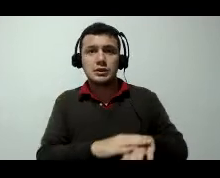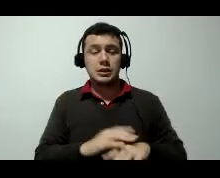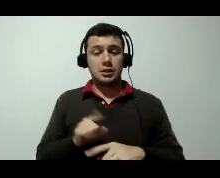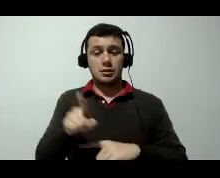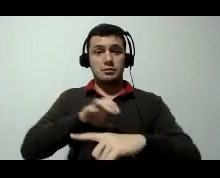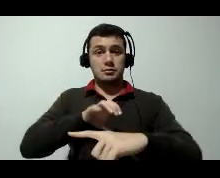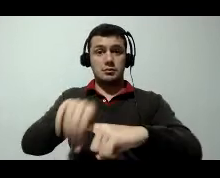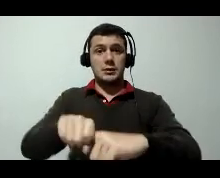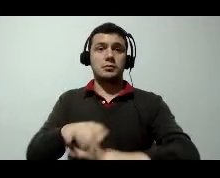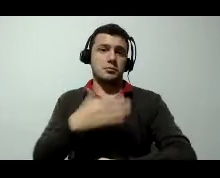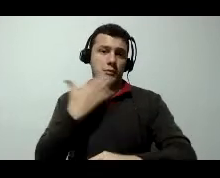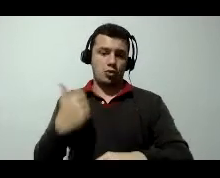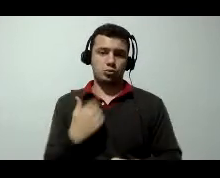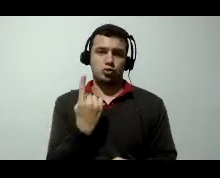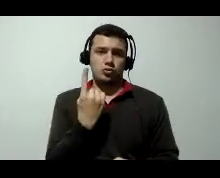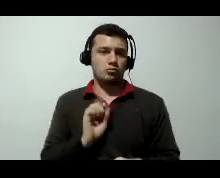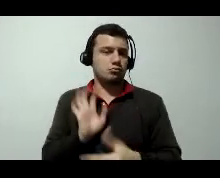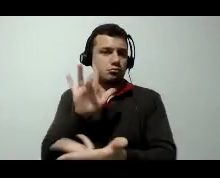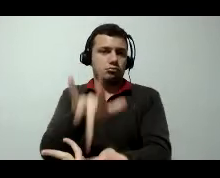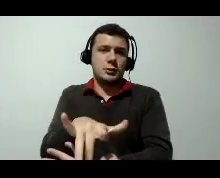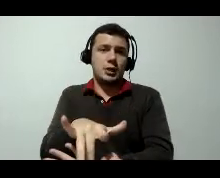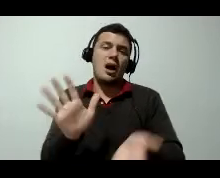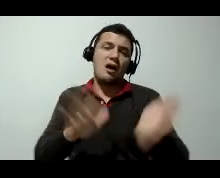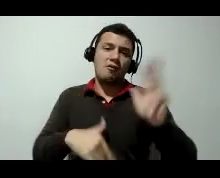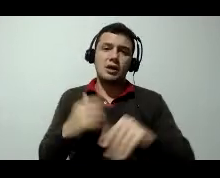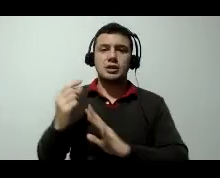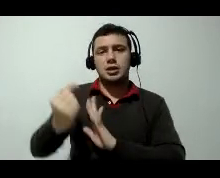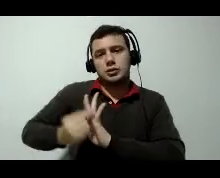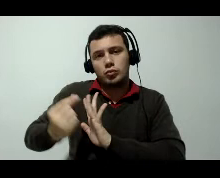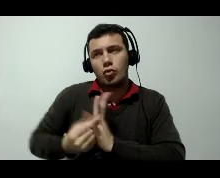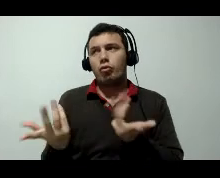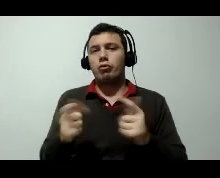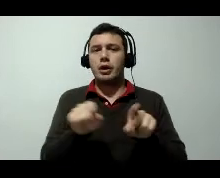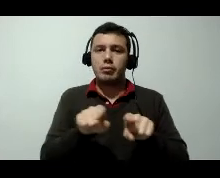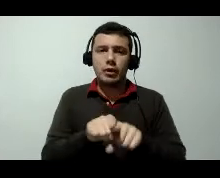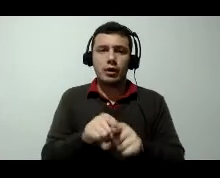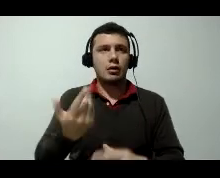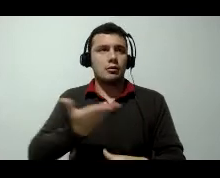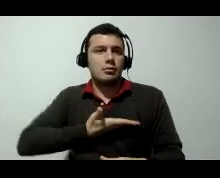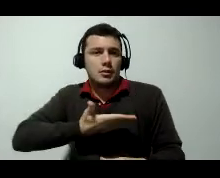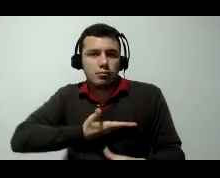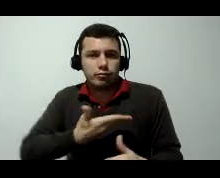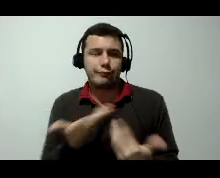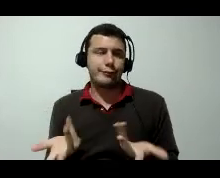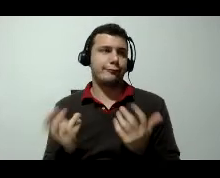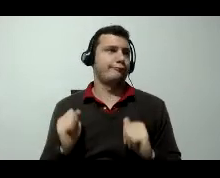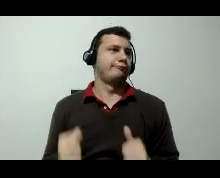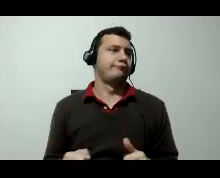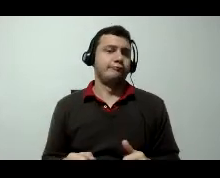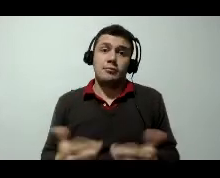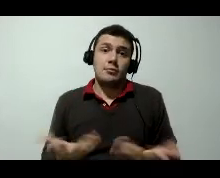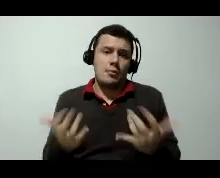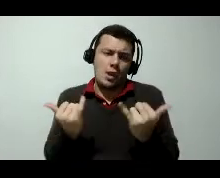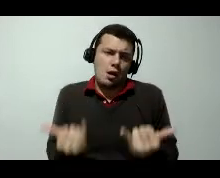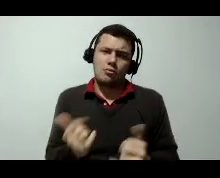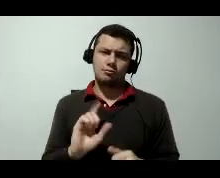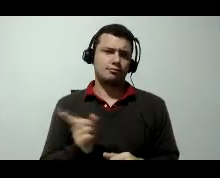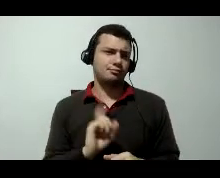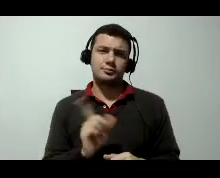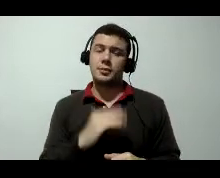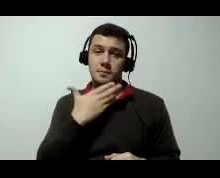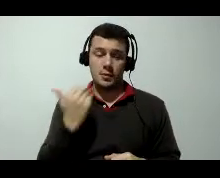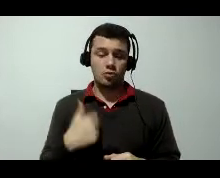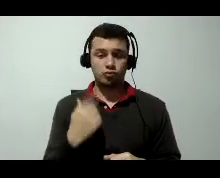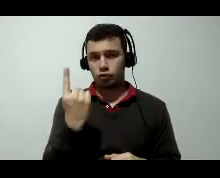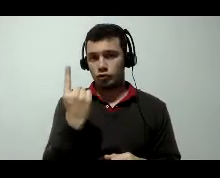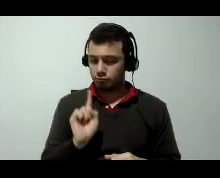consulta médica. Entonces, antes uno iba con el esposo, con el hermano, con la mamá. En estos momentos no, a ir solo la